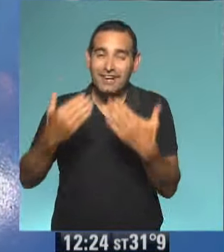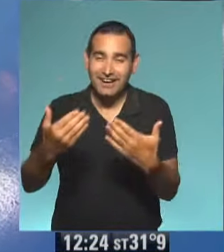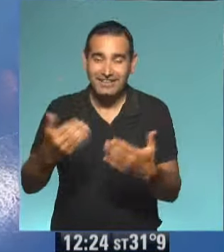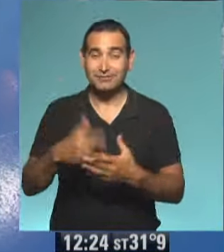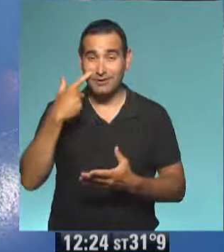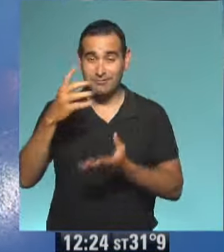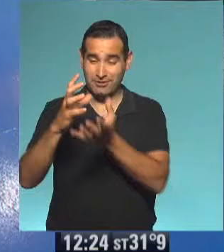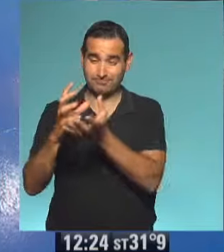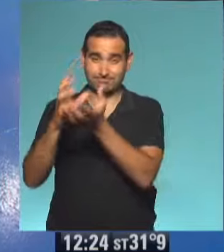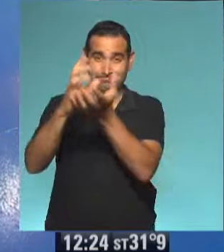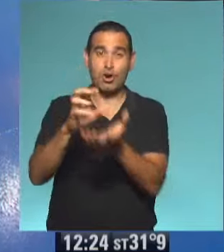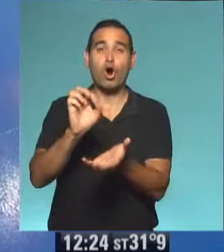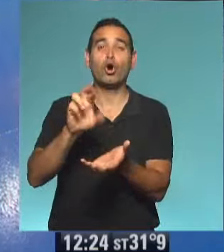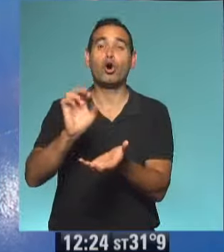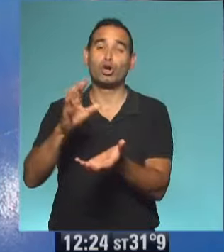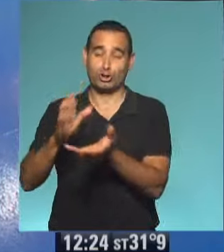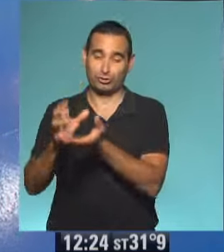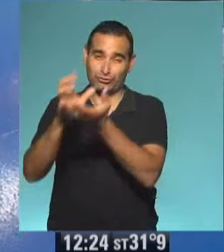Entrega de la media de oro.